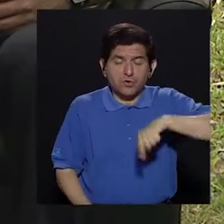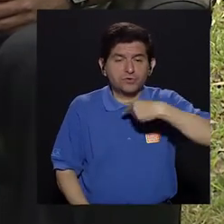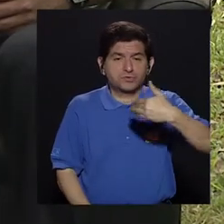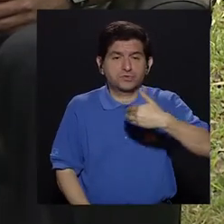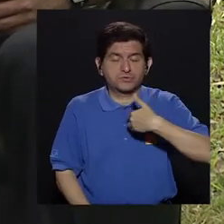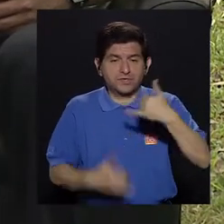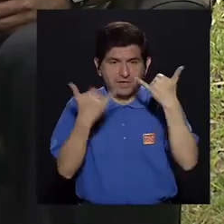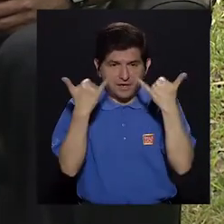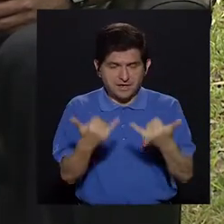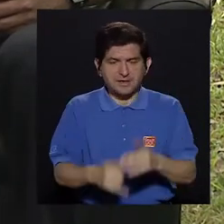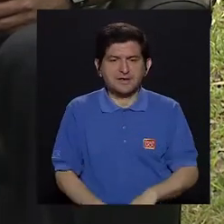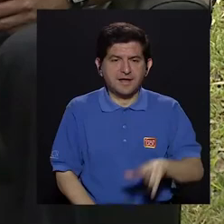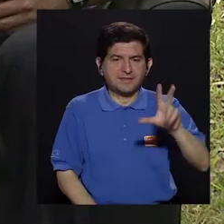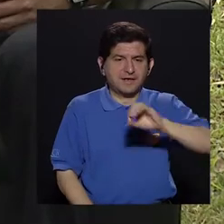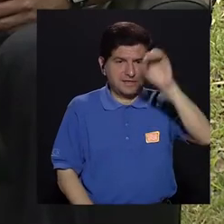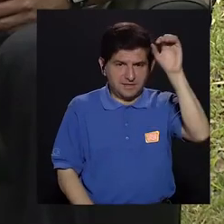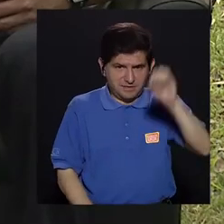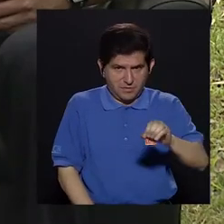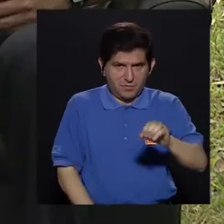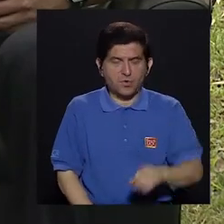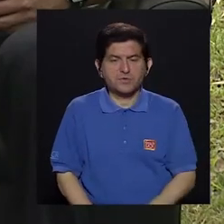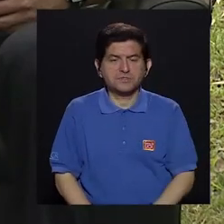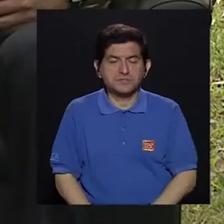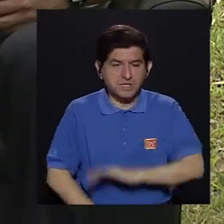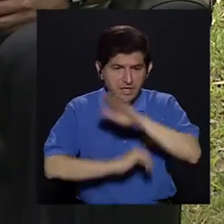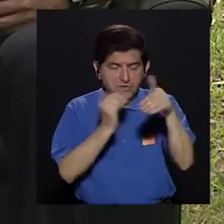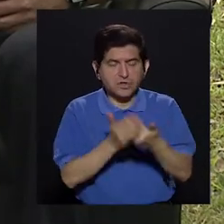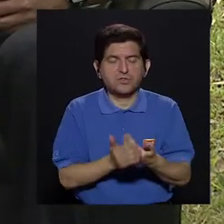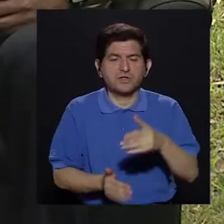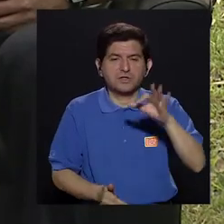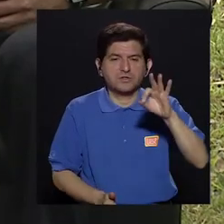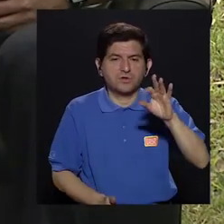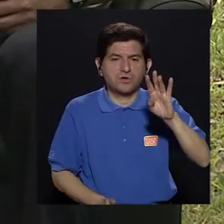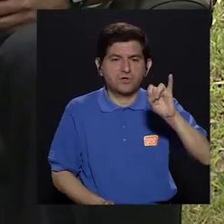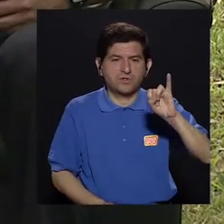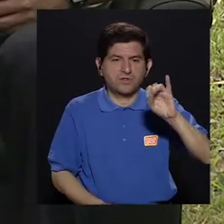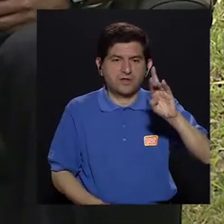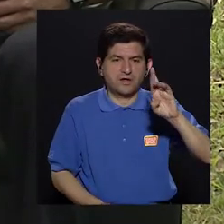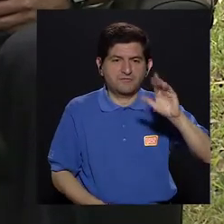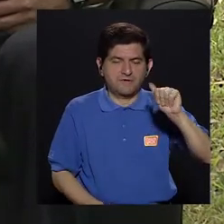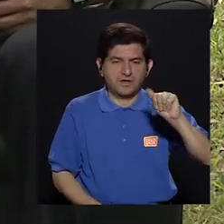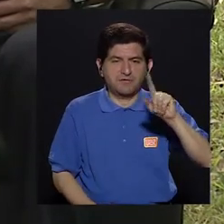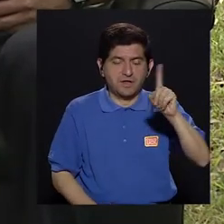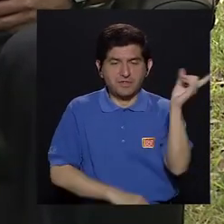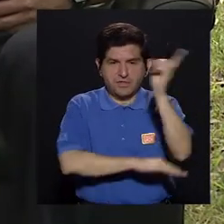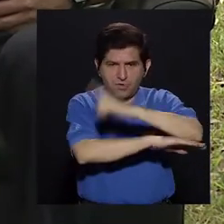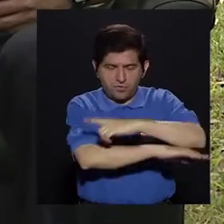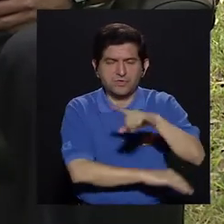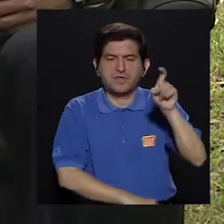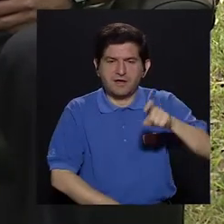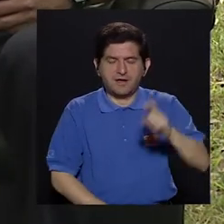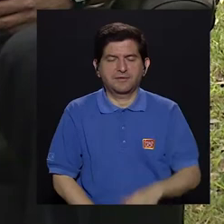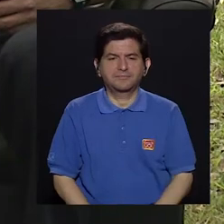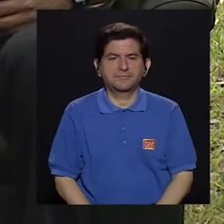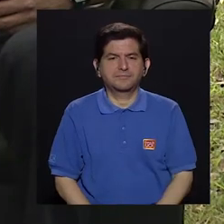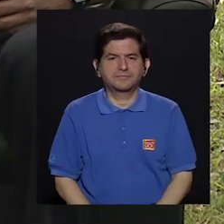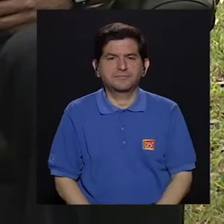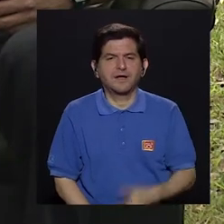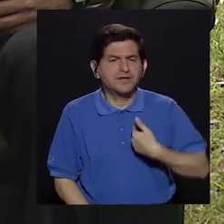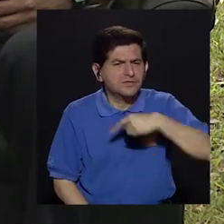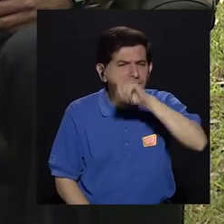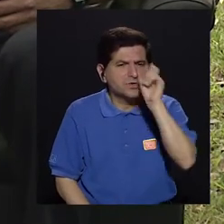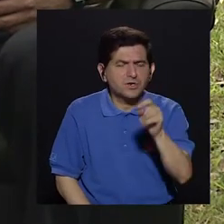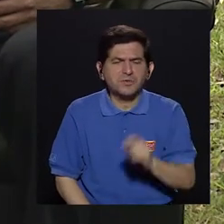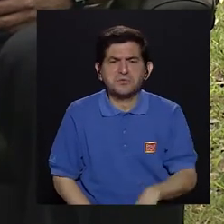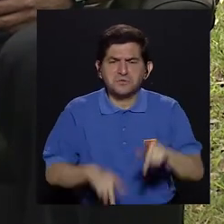estamos obteniendo ahí el 30% de la cantidad de fibra que necesitamos en un día. Es que se lo pregunto porque